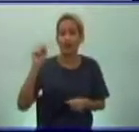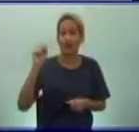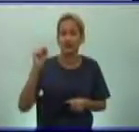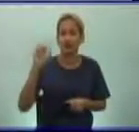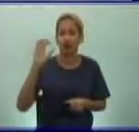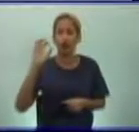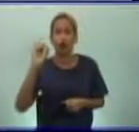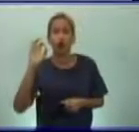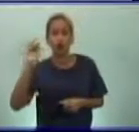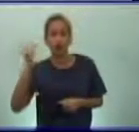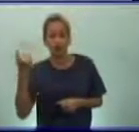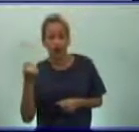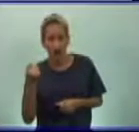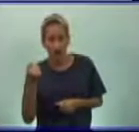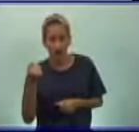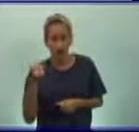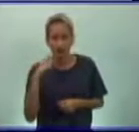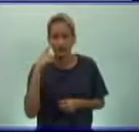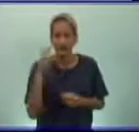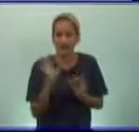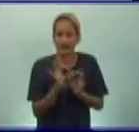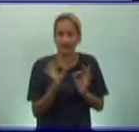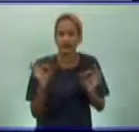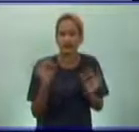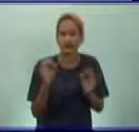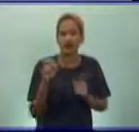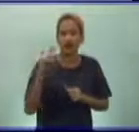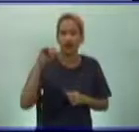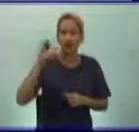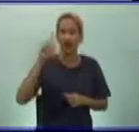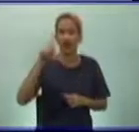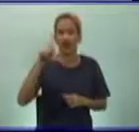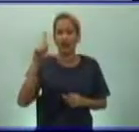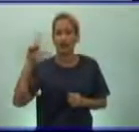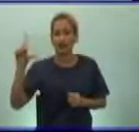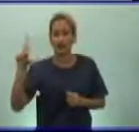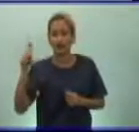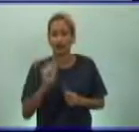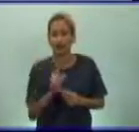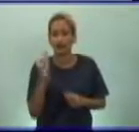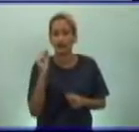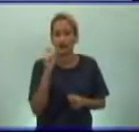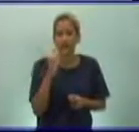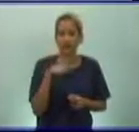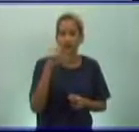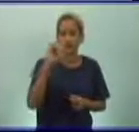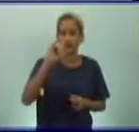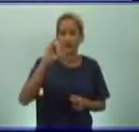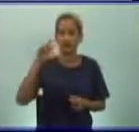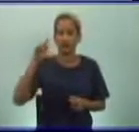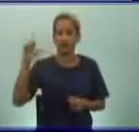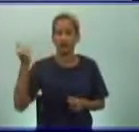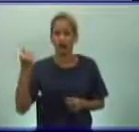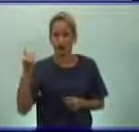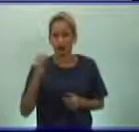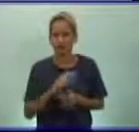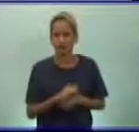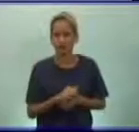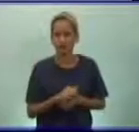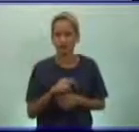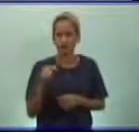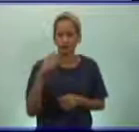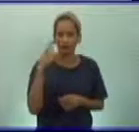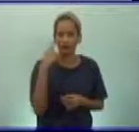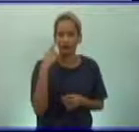terminación osa, y sencilla, la L en la terminación illa. Y también aparece